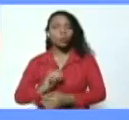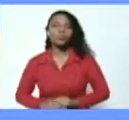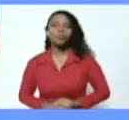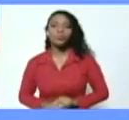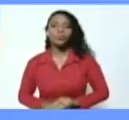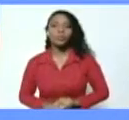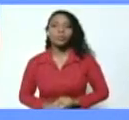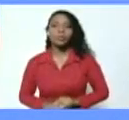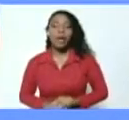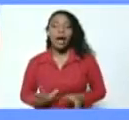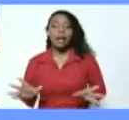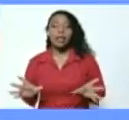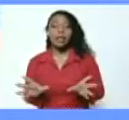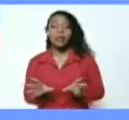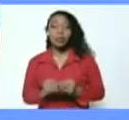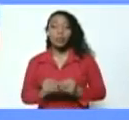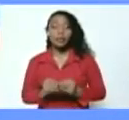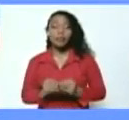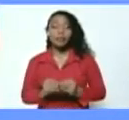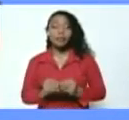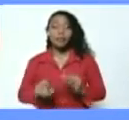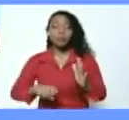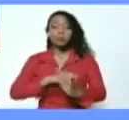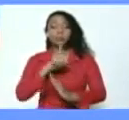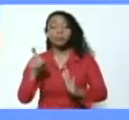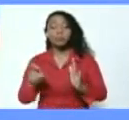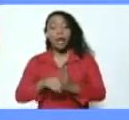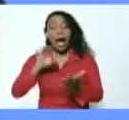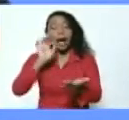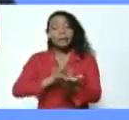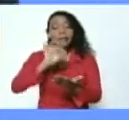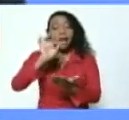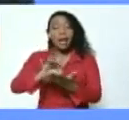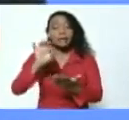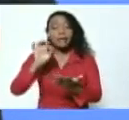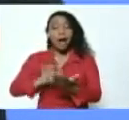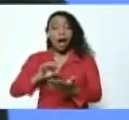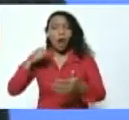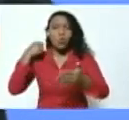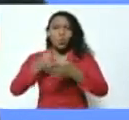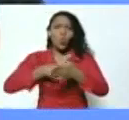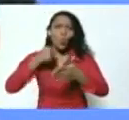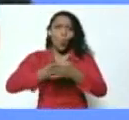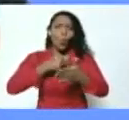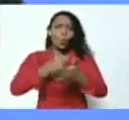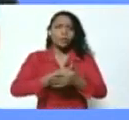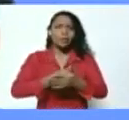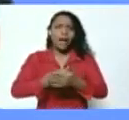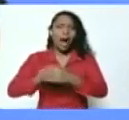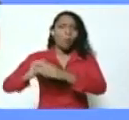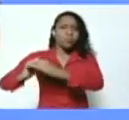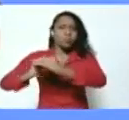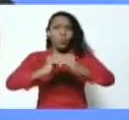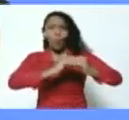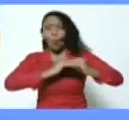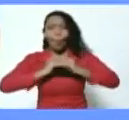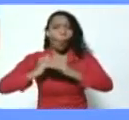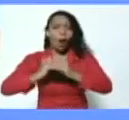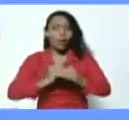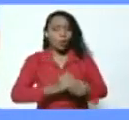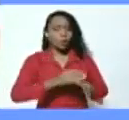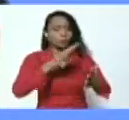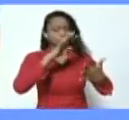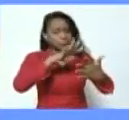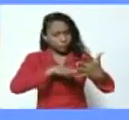la concreción de una agenda estratégica de lucha común, una agenda